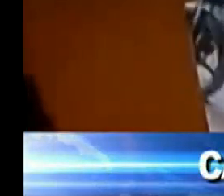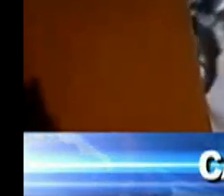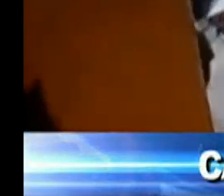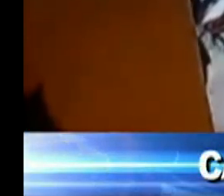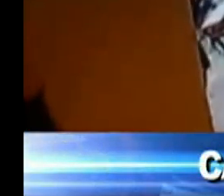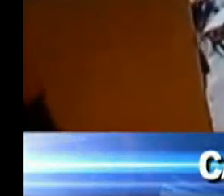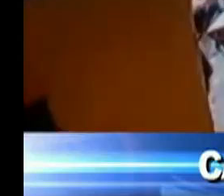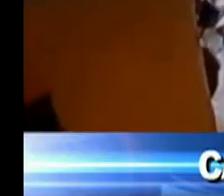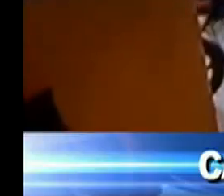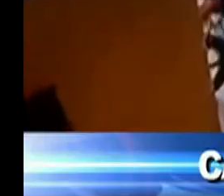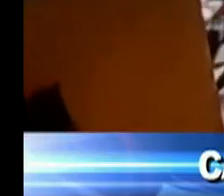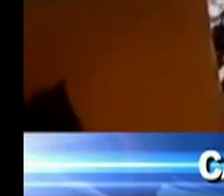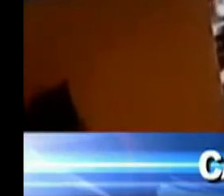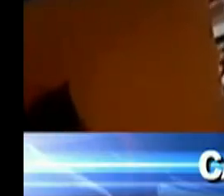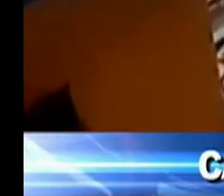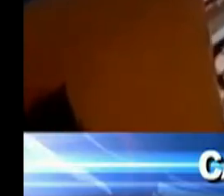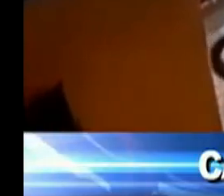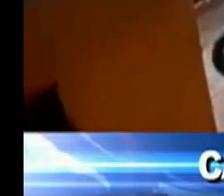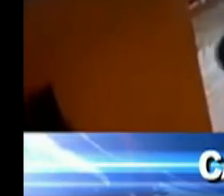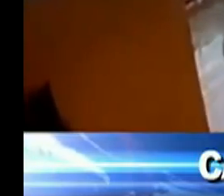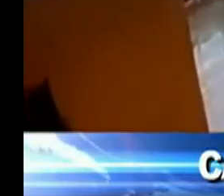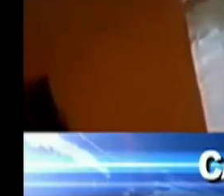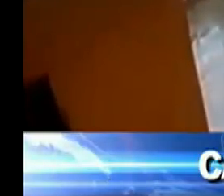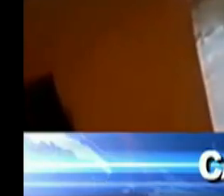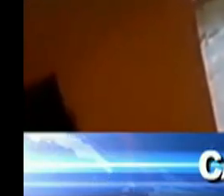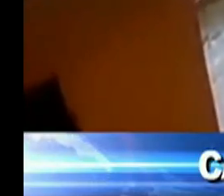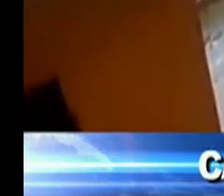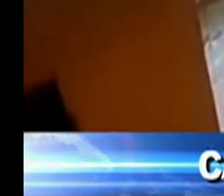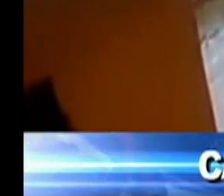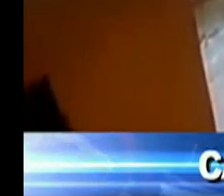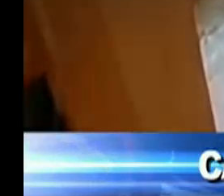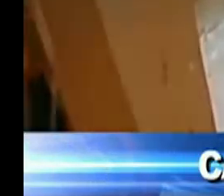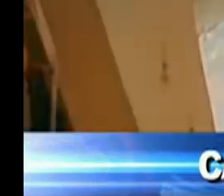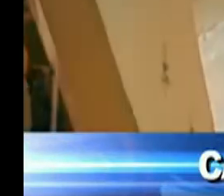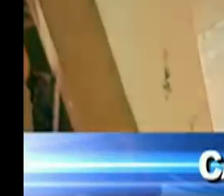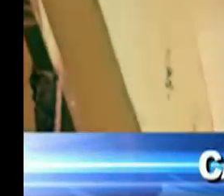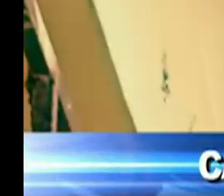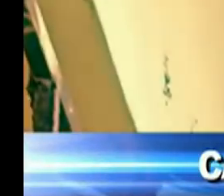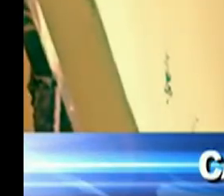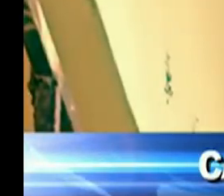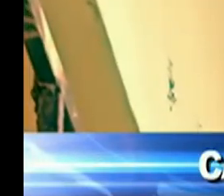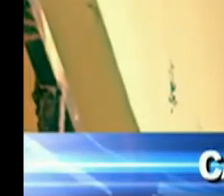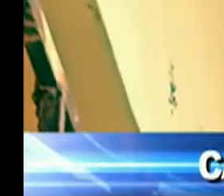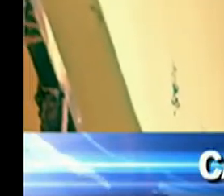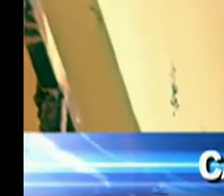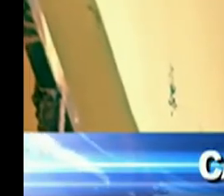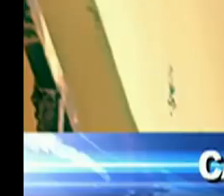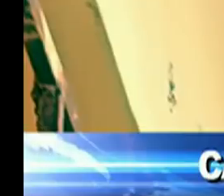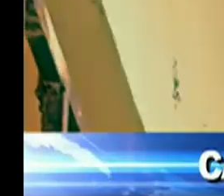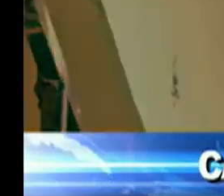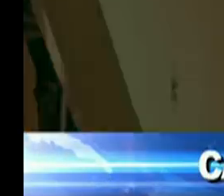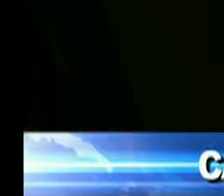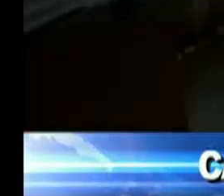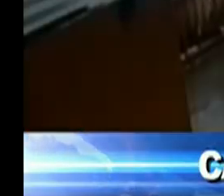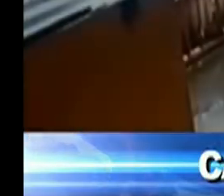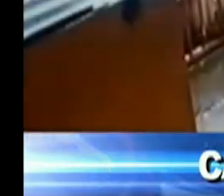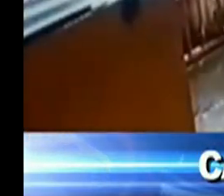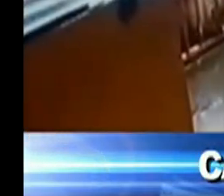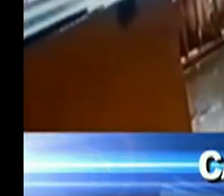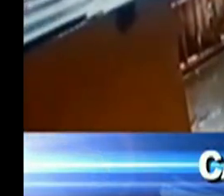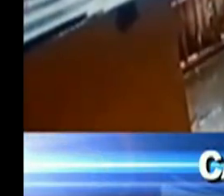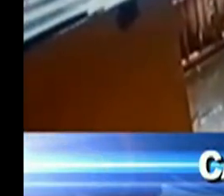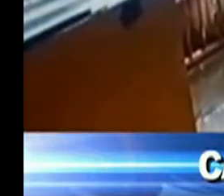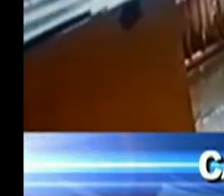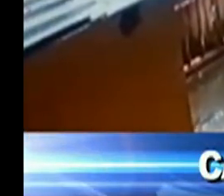Varios sujetos que se movilizaban en una motocicleta perpetraron un asalto en el sector de Virgen de Fátima, provincia del